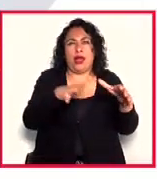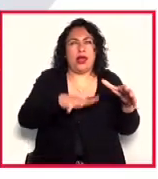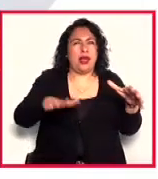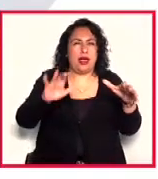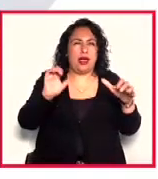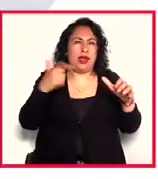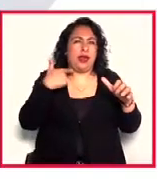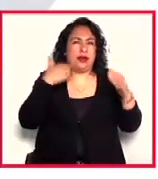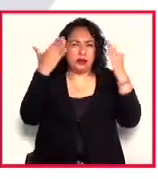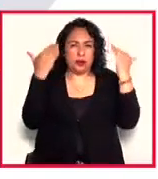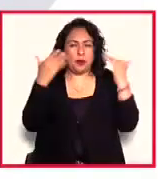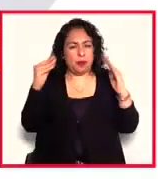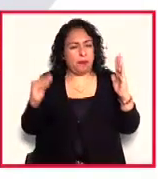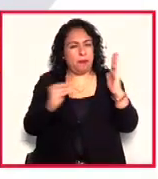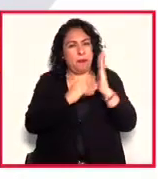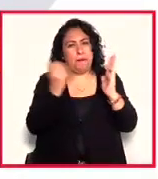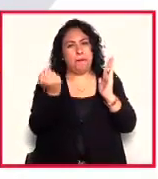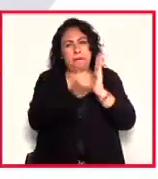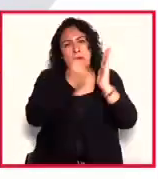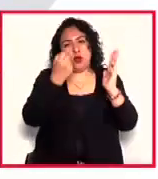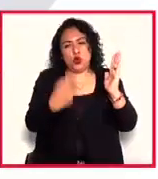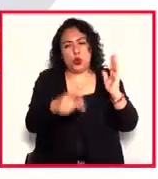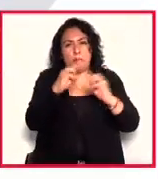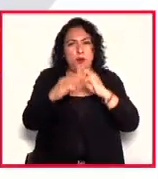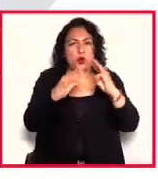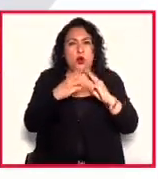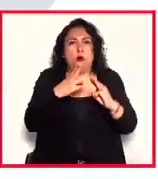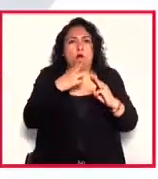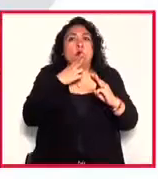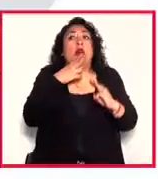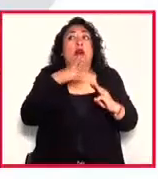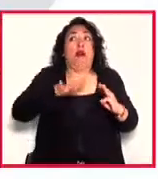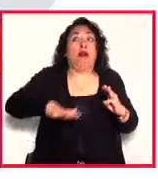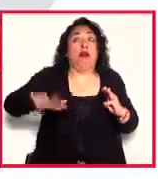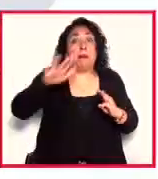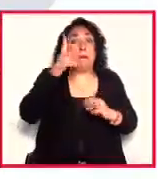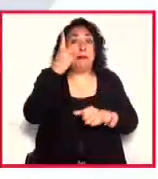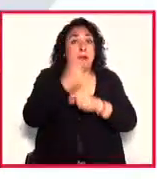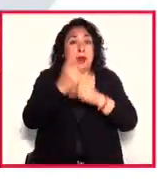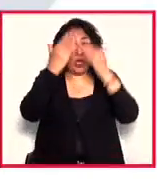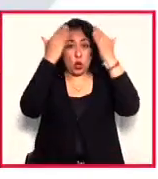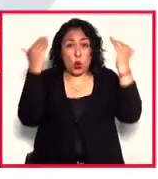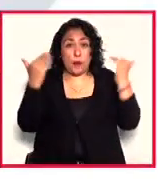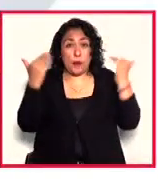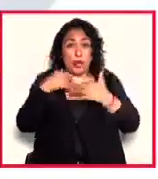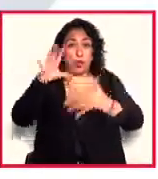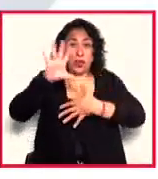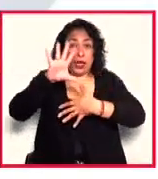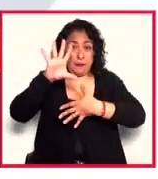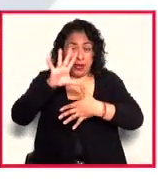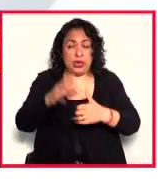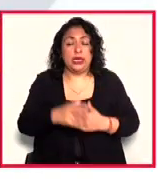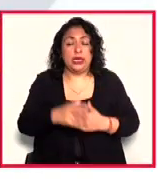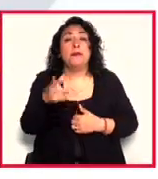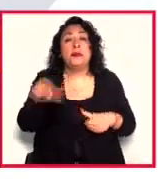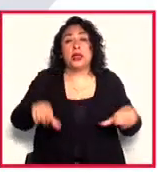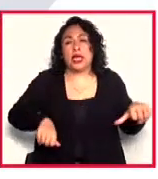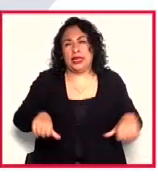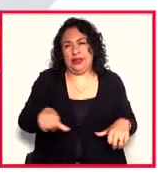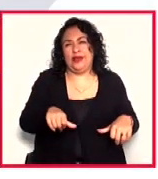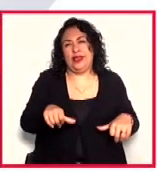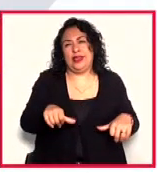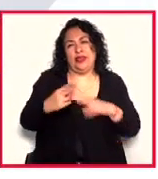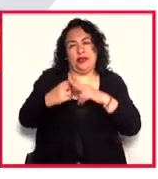en la declaratoria como Patrimonio Mundial por ser considerado uno de los primeros conventos en América. Las actividades en el marco